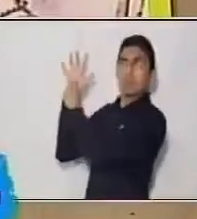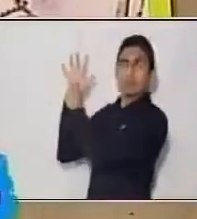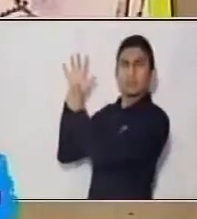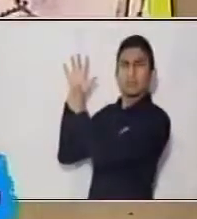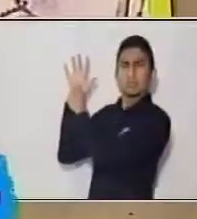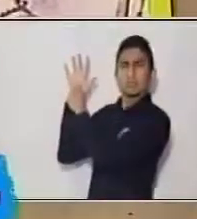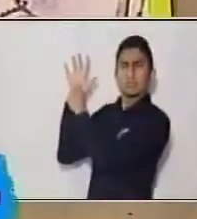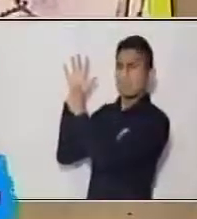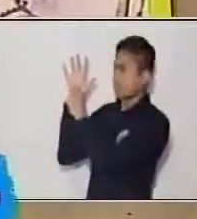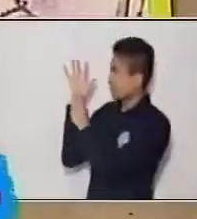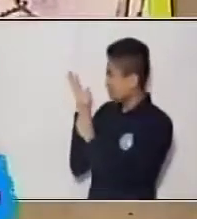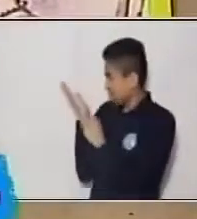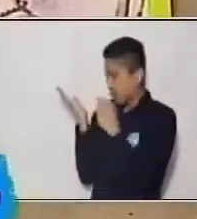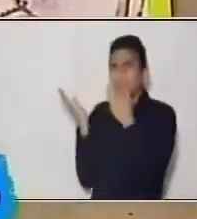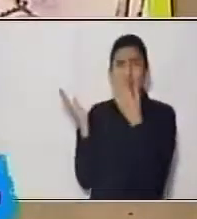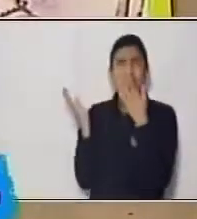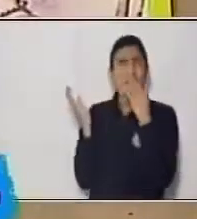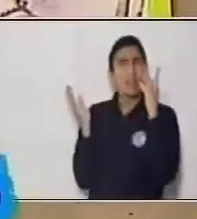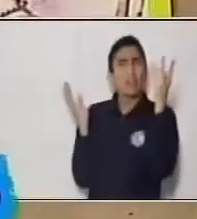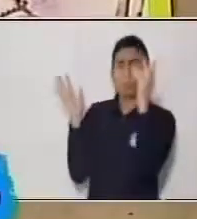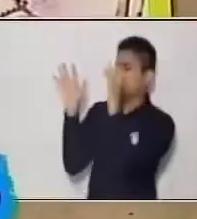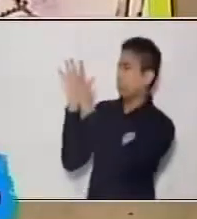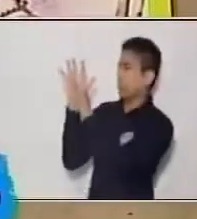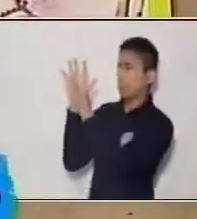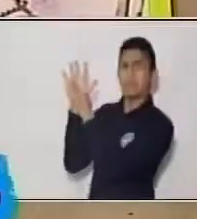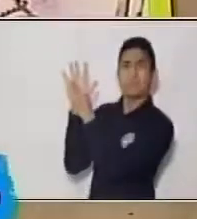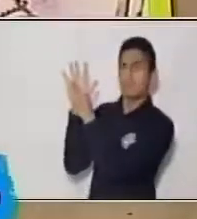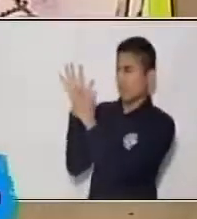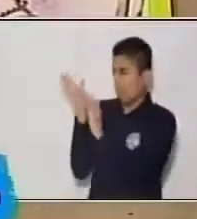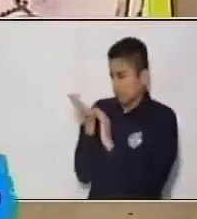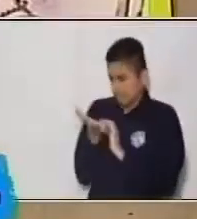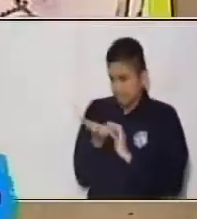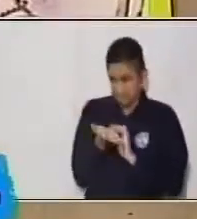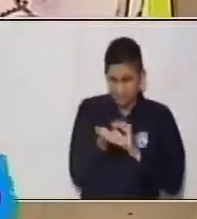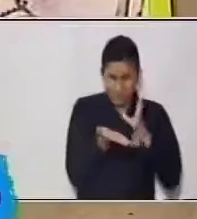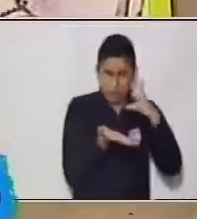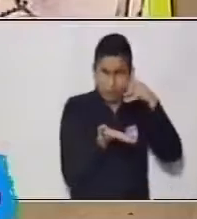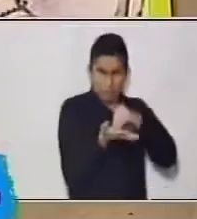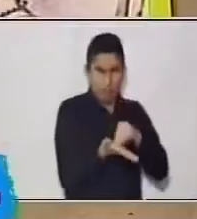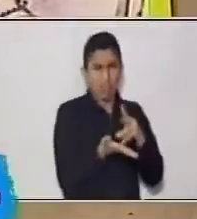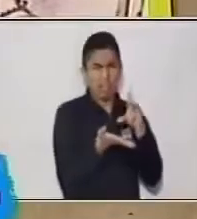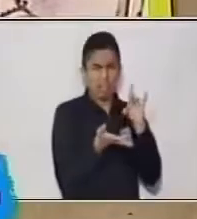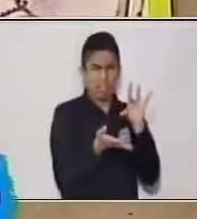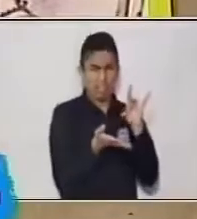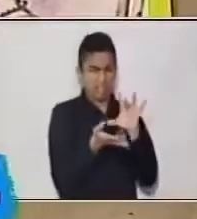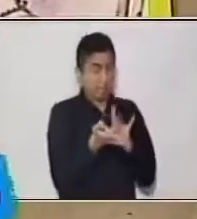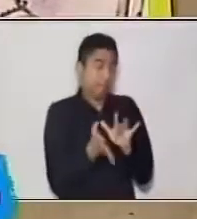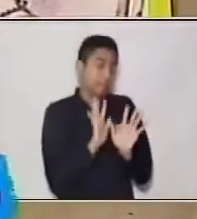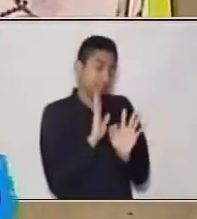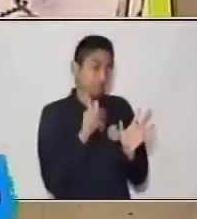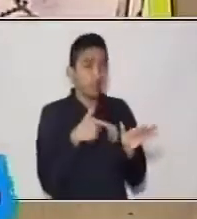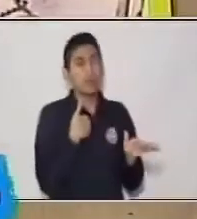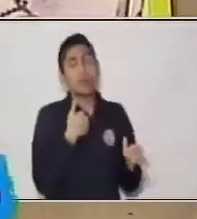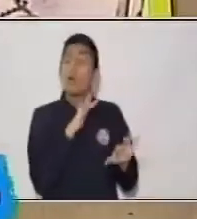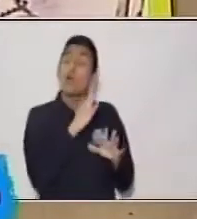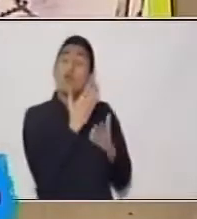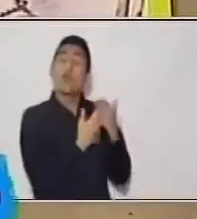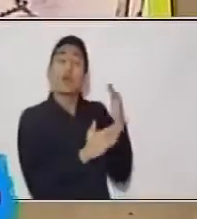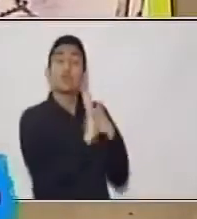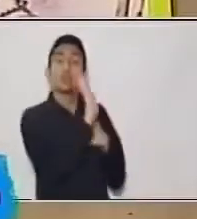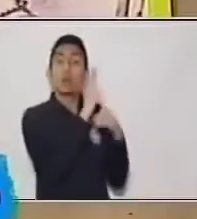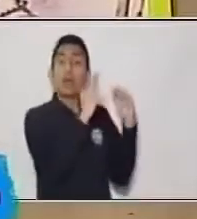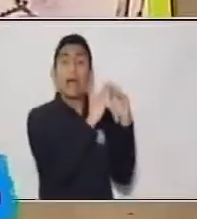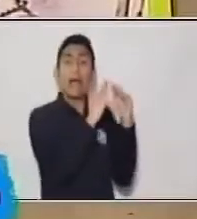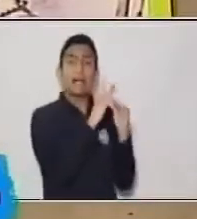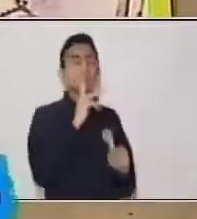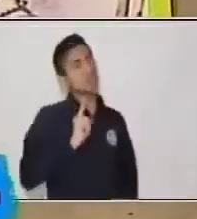la saliva entró en sus poros y después ya no hubo nada. Ella entonces se fue a su casa, pero